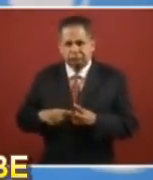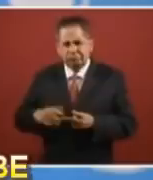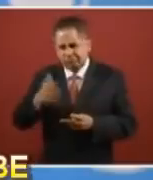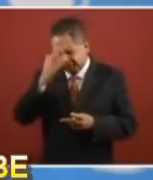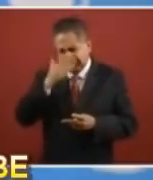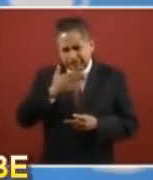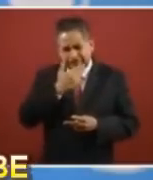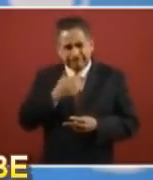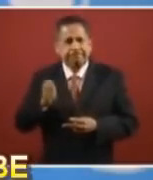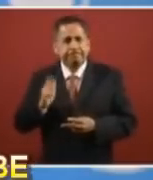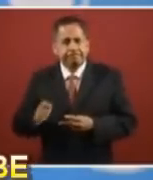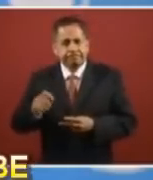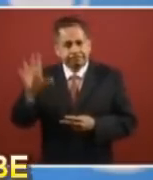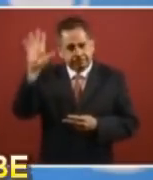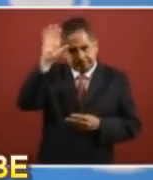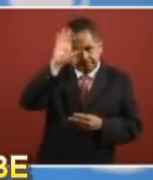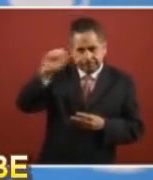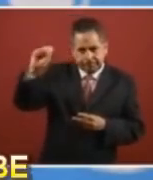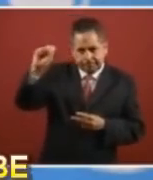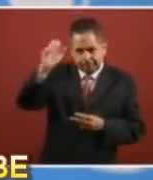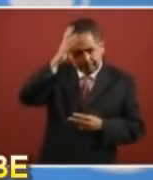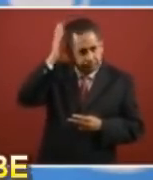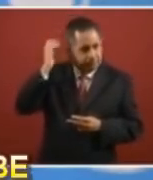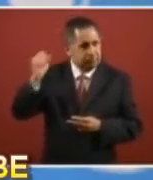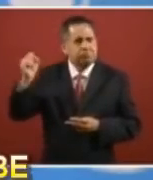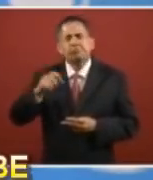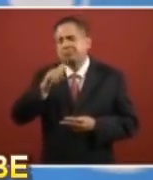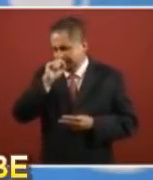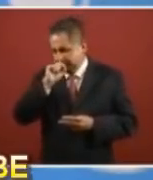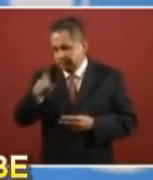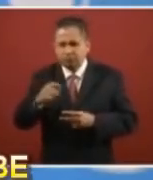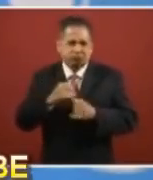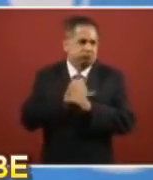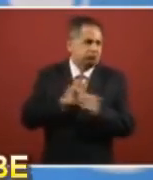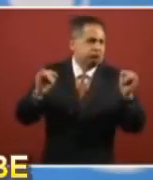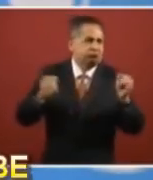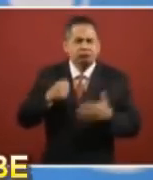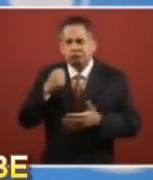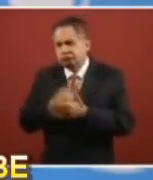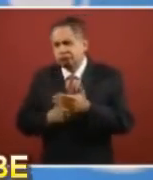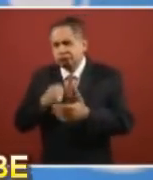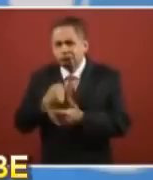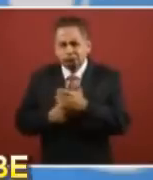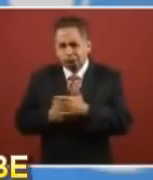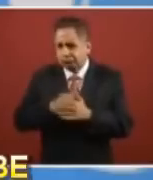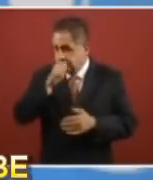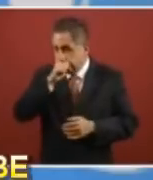extraordinario, José María Morelos, también independentista,